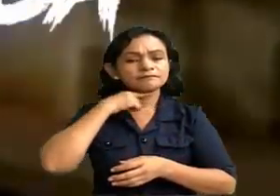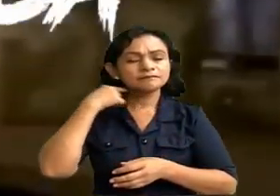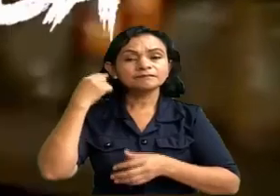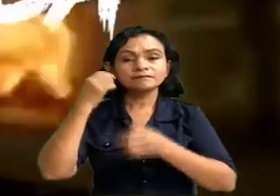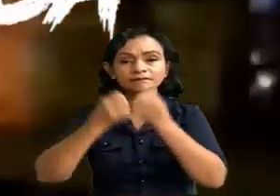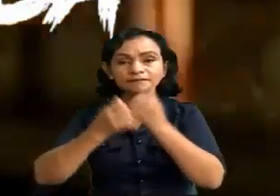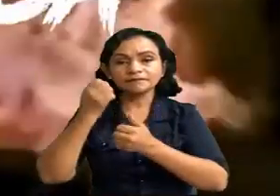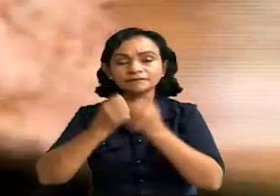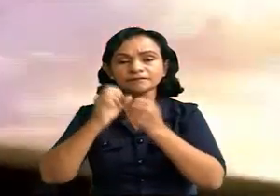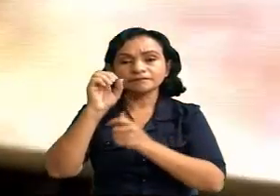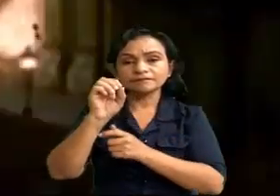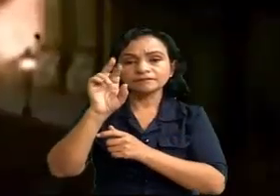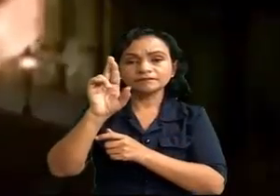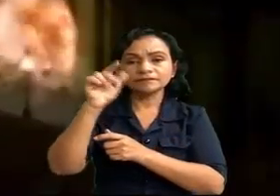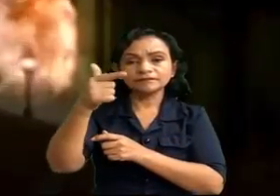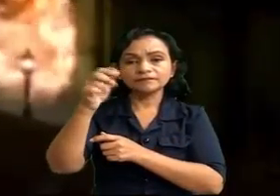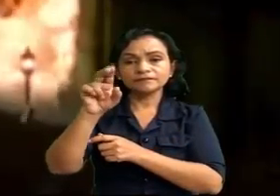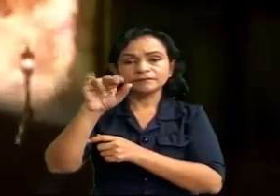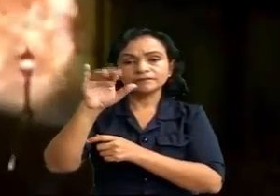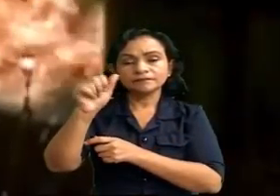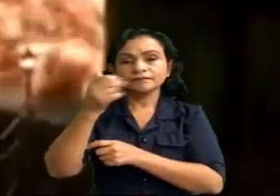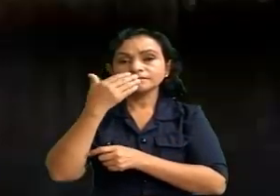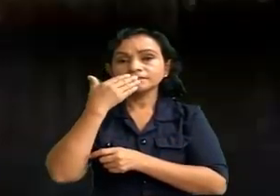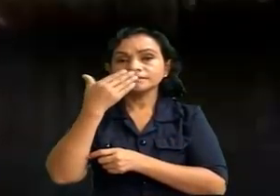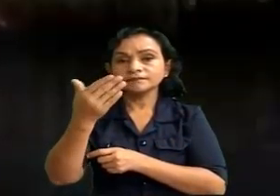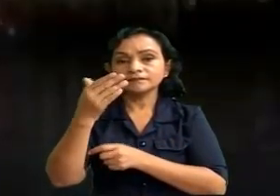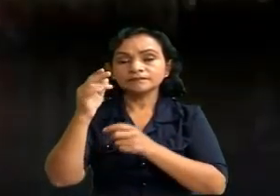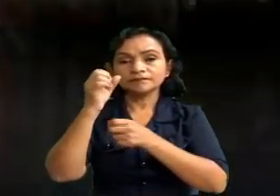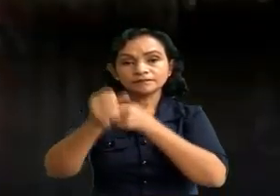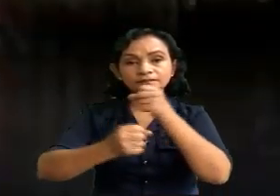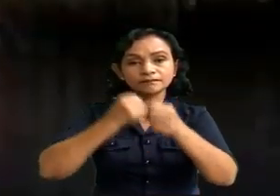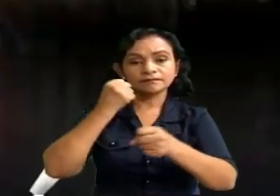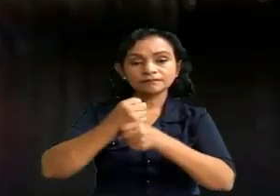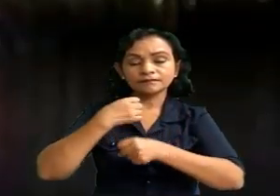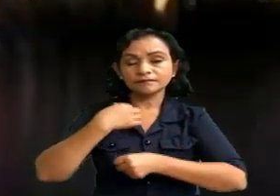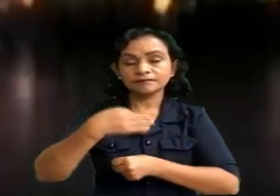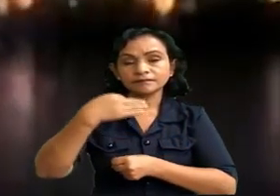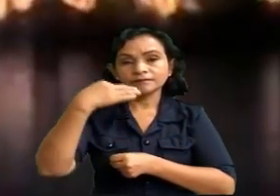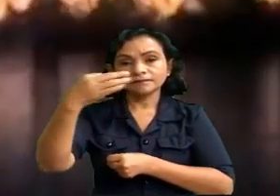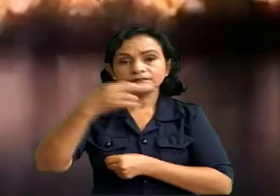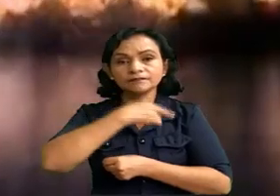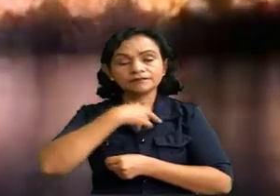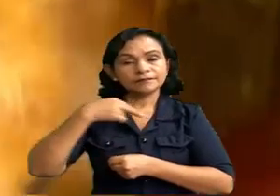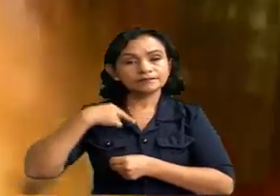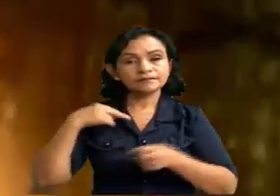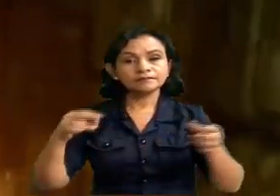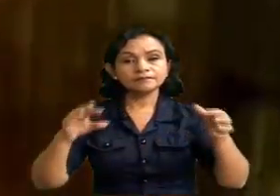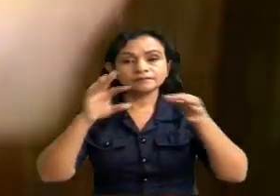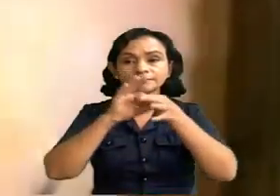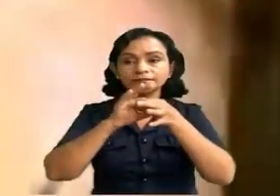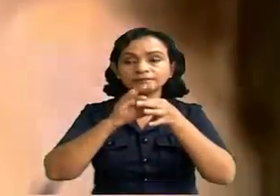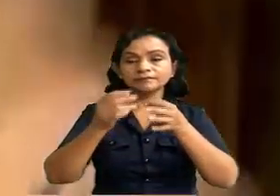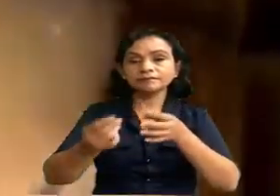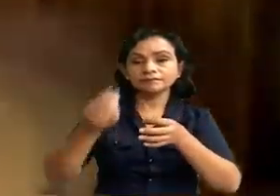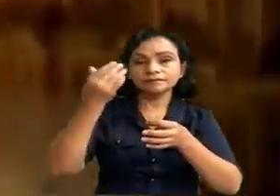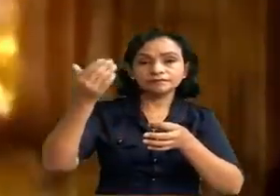crisis orgánica. Buena parte de los años por venir formarán parte de esa crisis